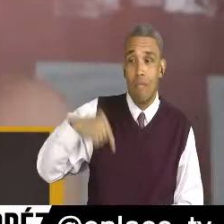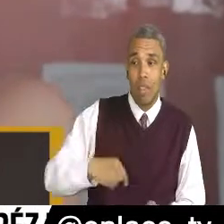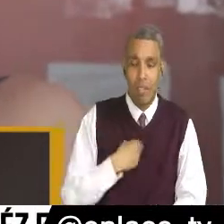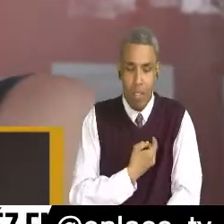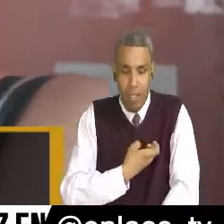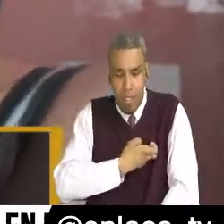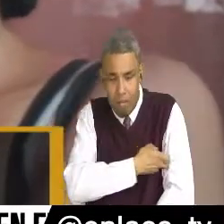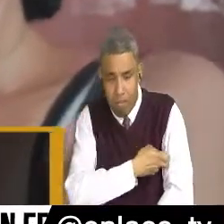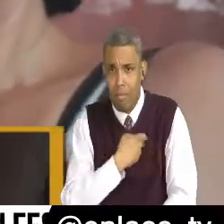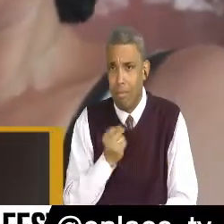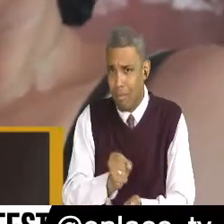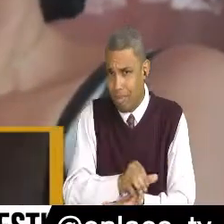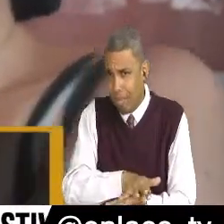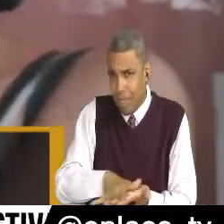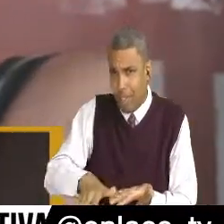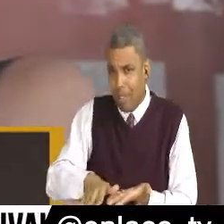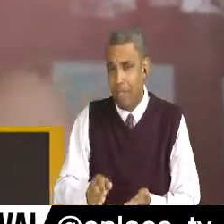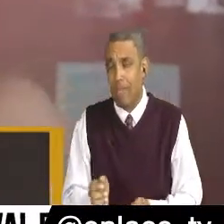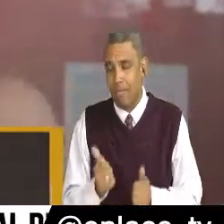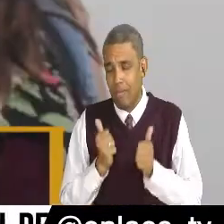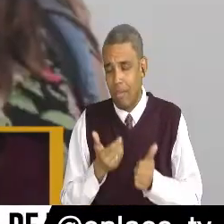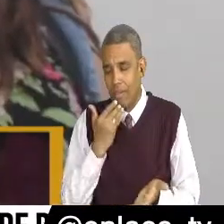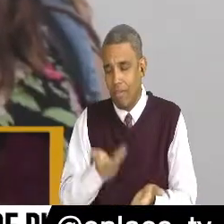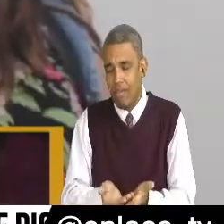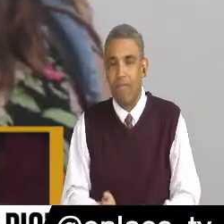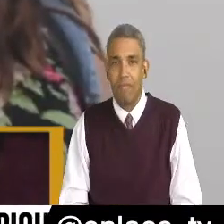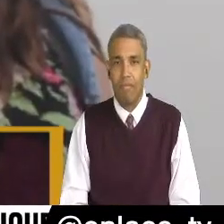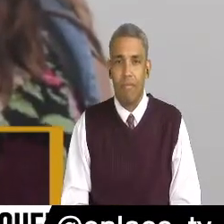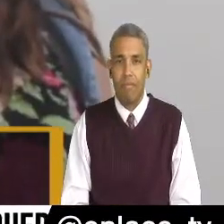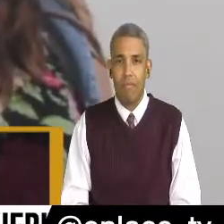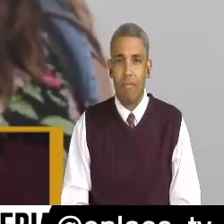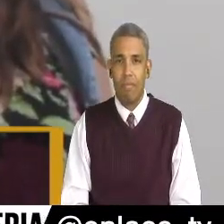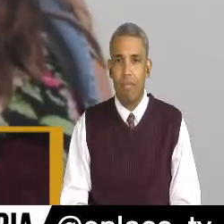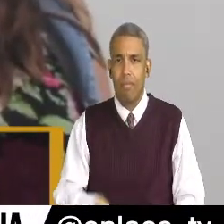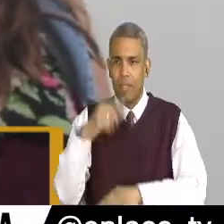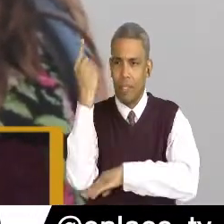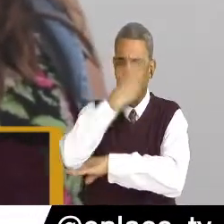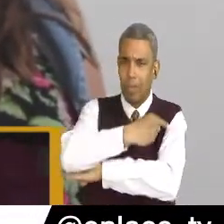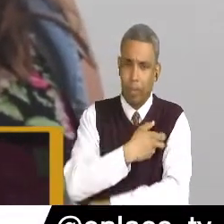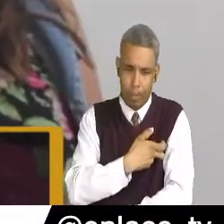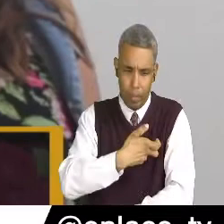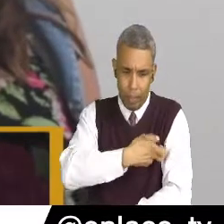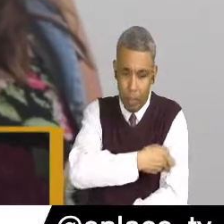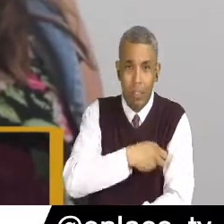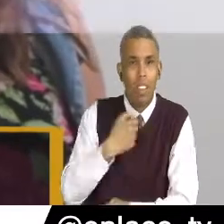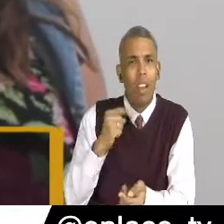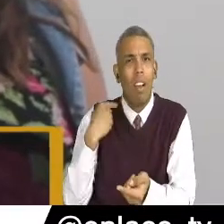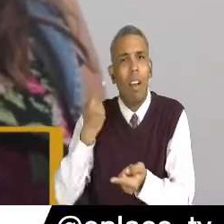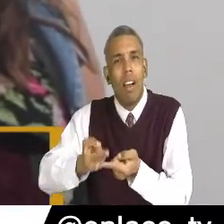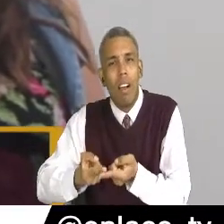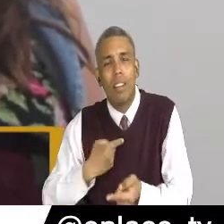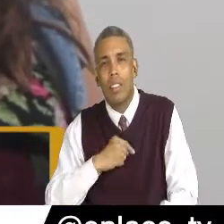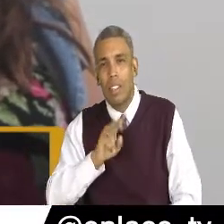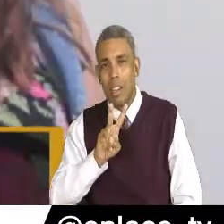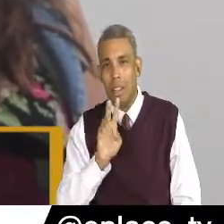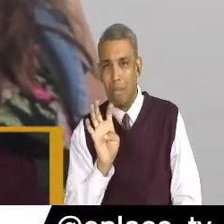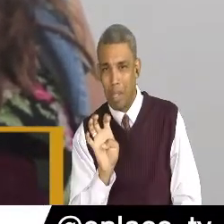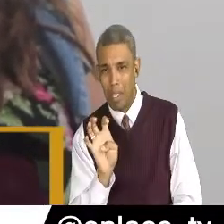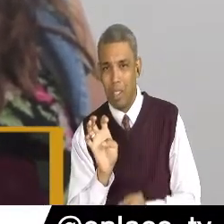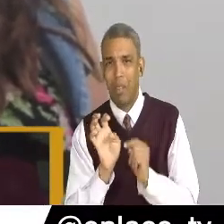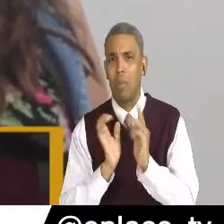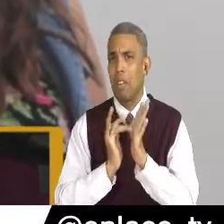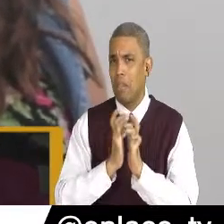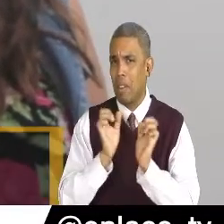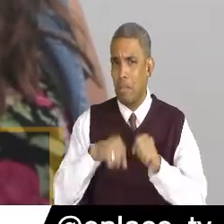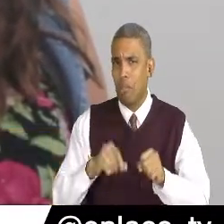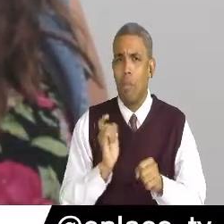ellas sin tener la EPS. La jornada de vacunación, que es totalmente gratis, irá hasta el 29 de abril en las diferentes IPS y